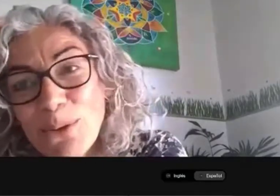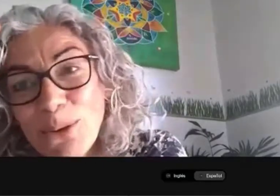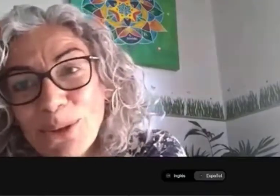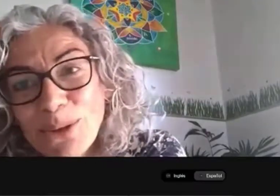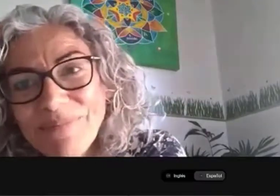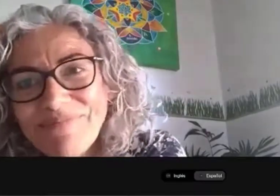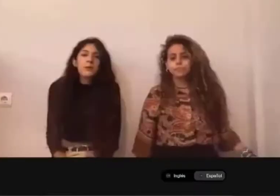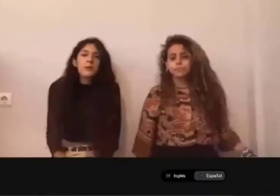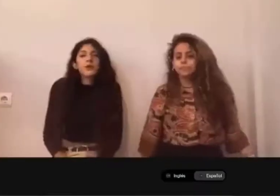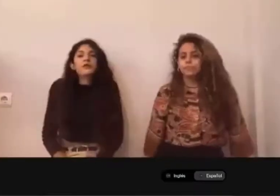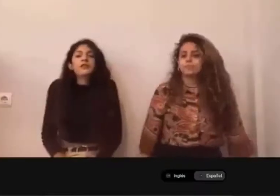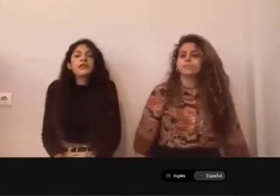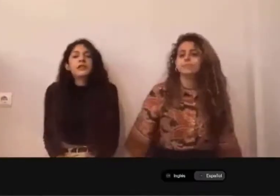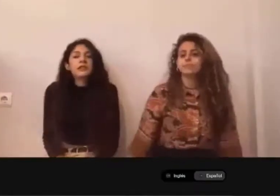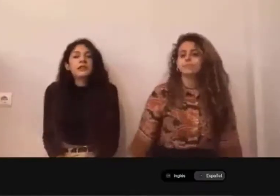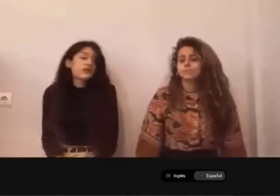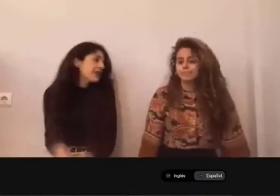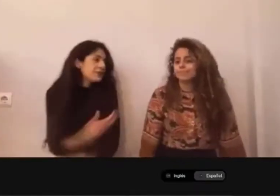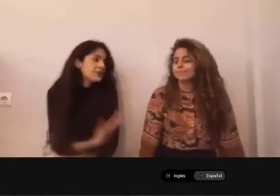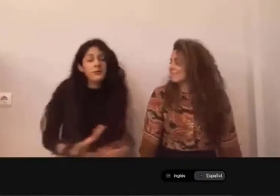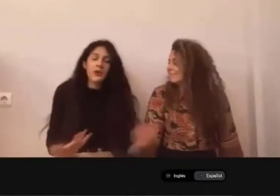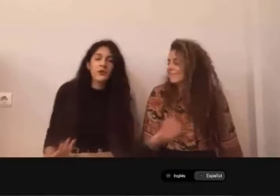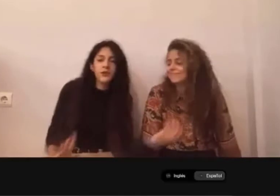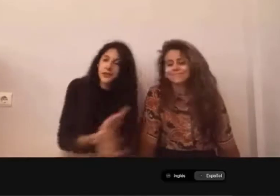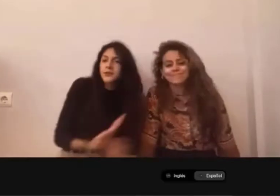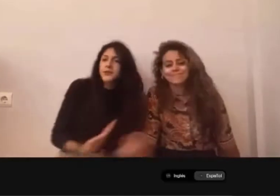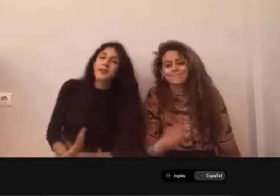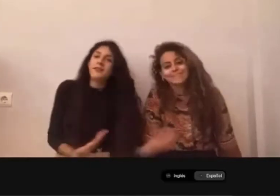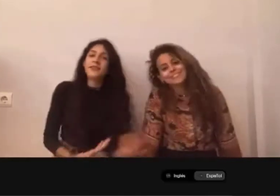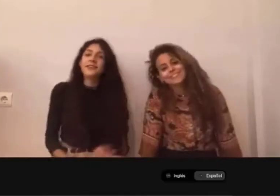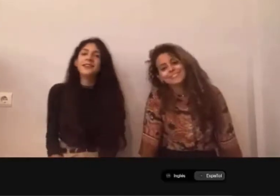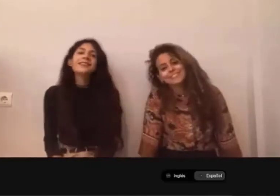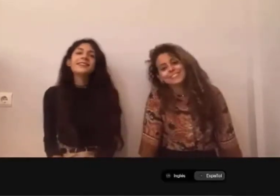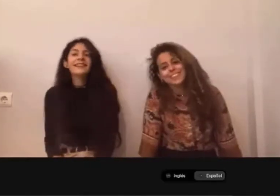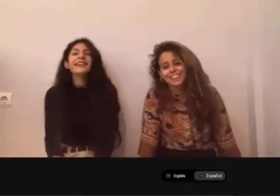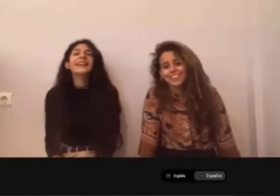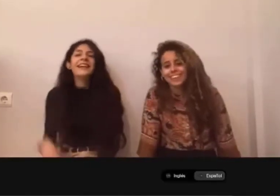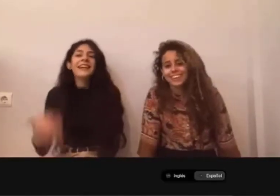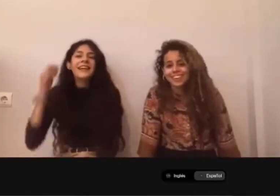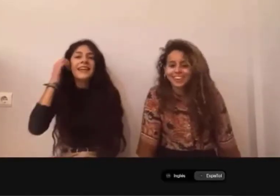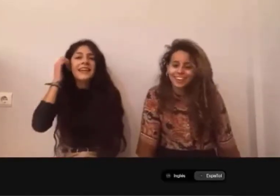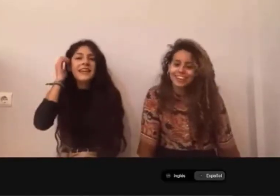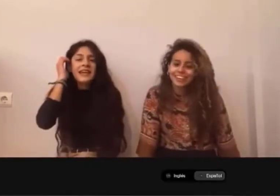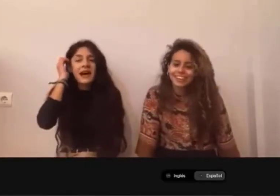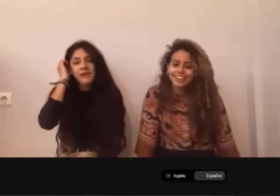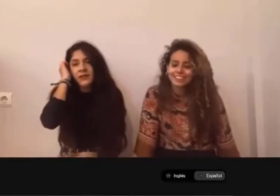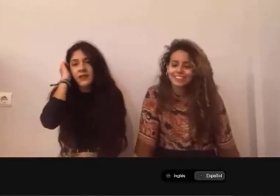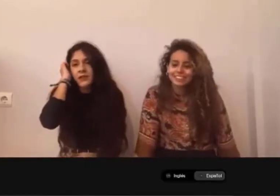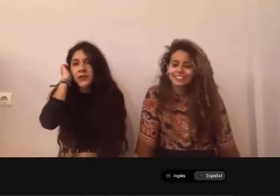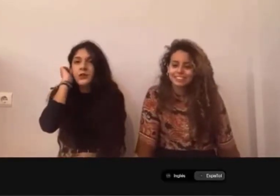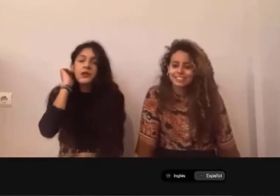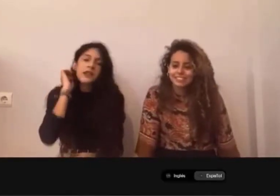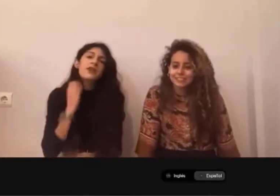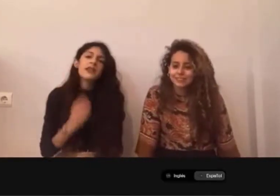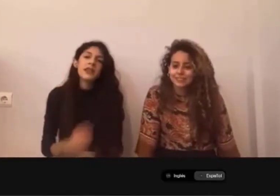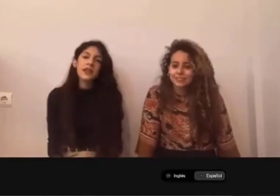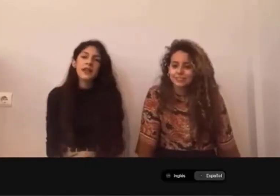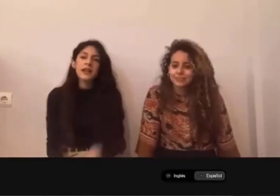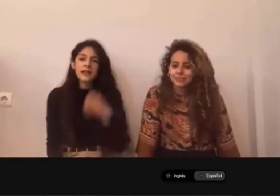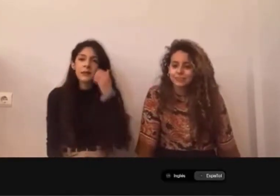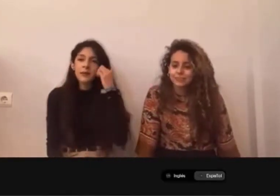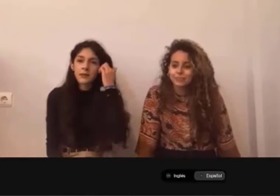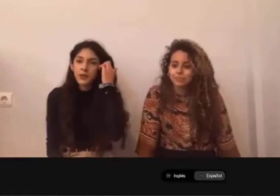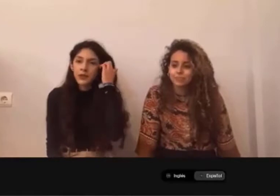pues bueno, pues un lujo, ¿no? Bueno, nosotras dos seguimos en contacto, a la vista está. Y a ver, de nuestro congreso